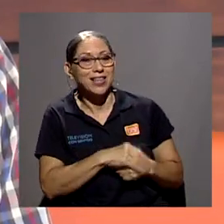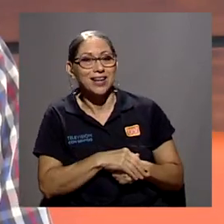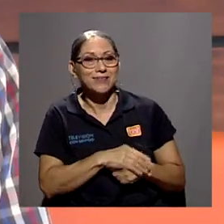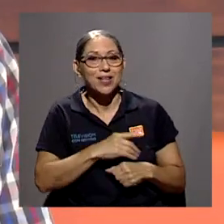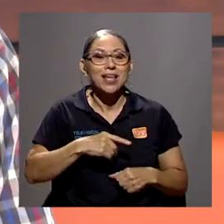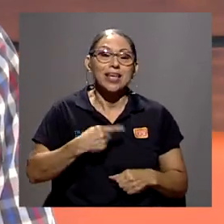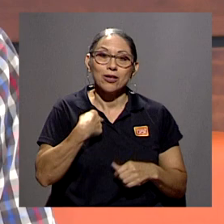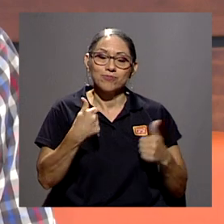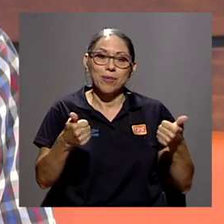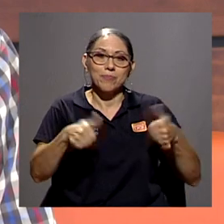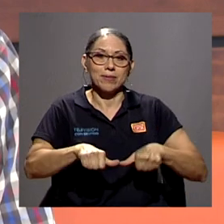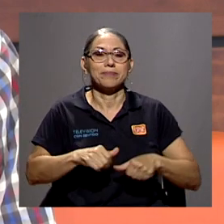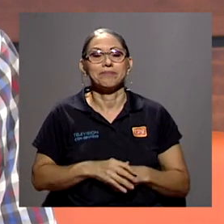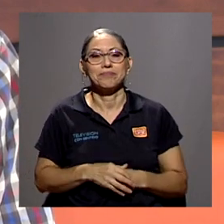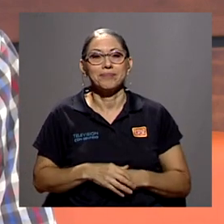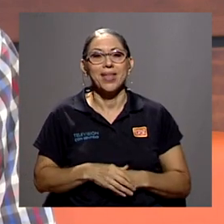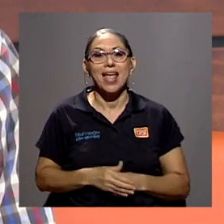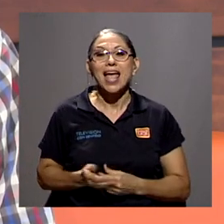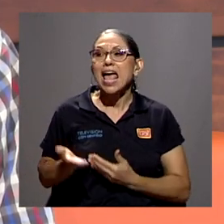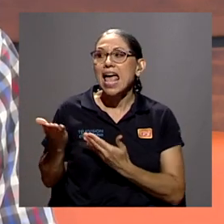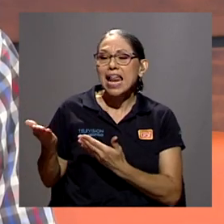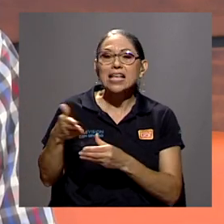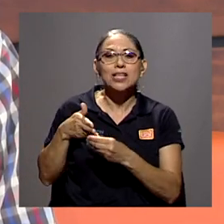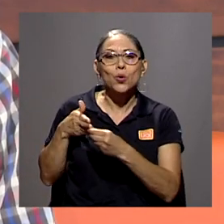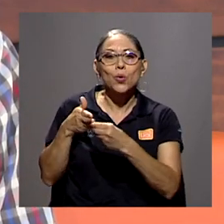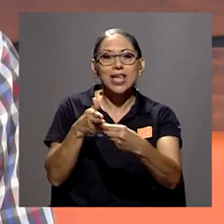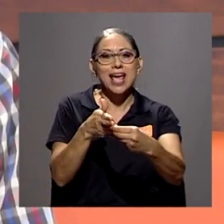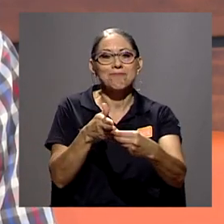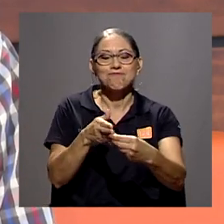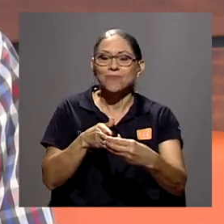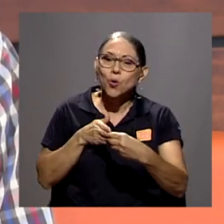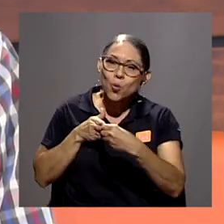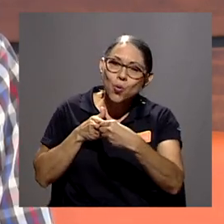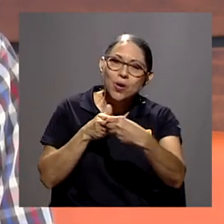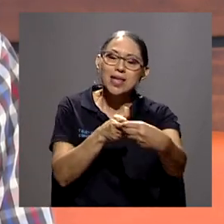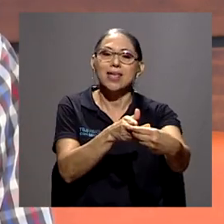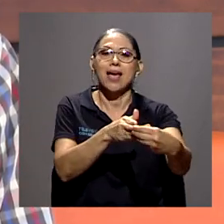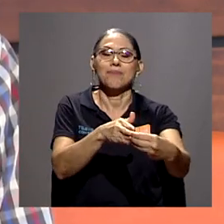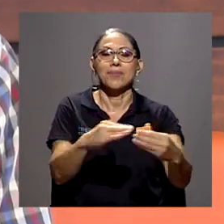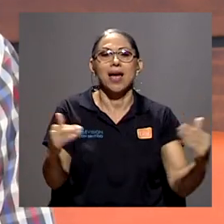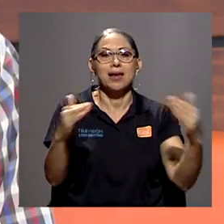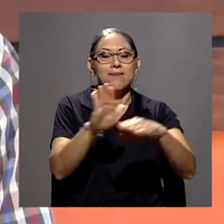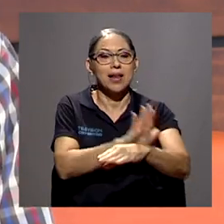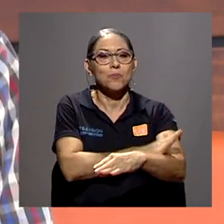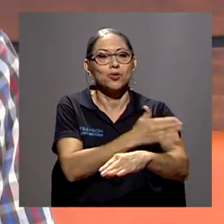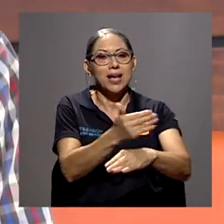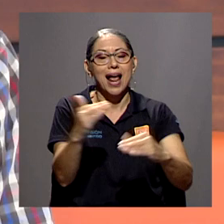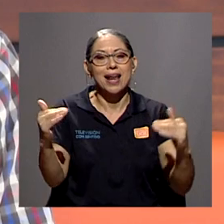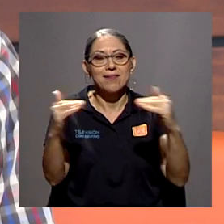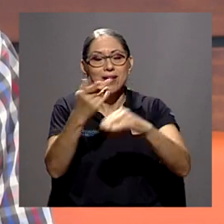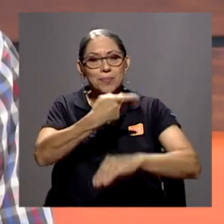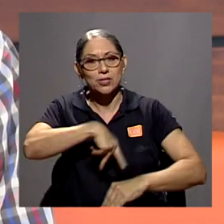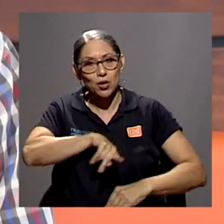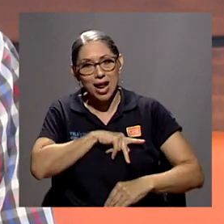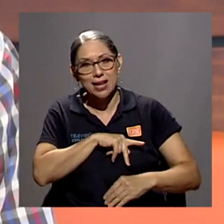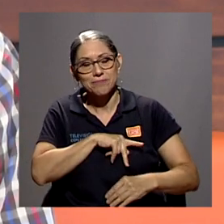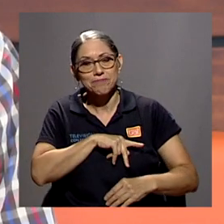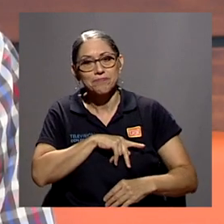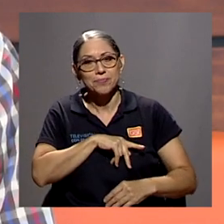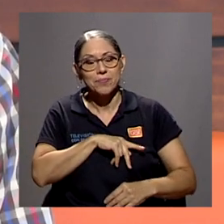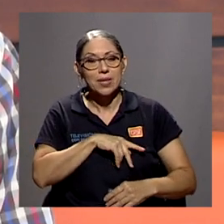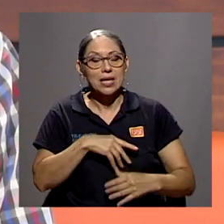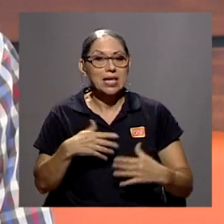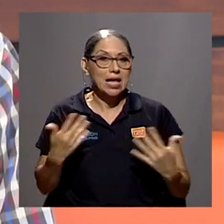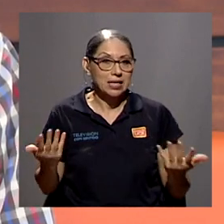totalmente de acuerdo él ha sido un guía un guía realmente a nivel musical a nivel personal y creo que es